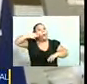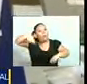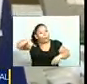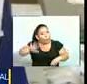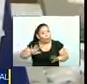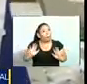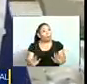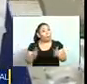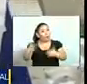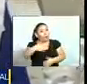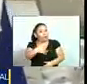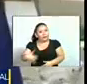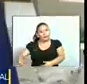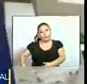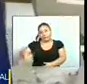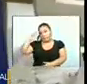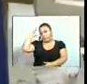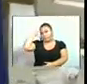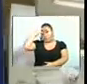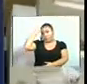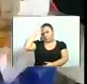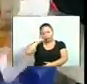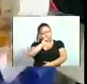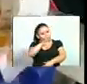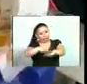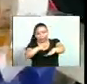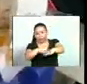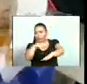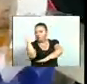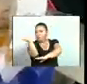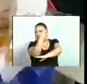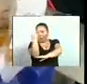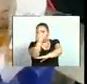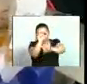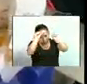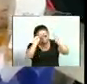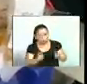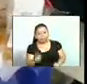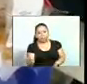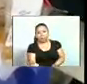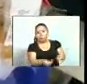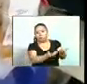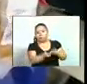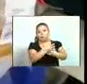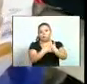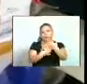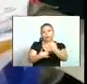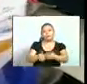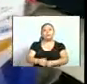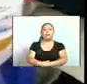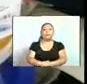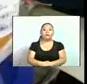Luego que el presidente Trump autorizó de emergencia su uso para atender a pacientes contagiados con el virus.